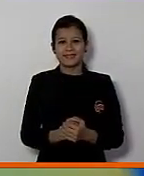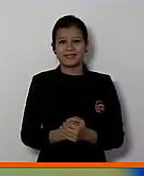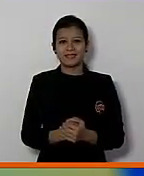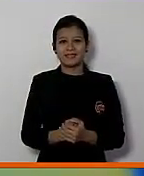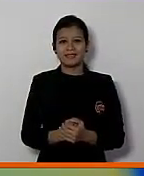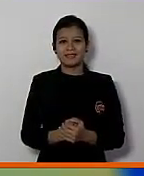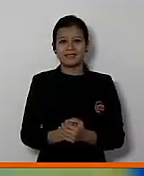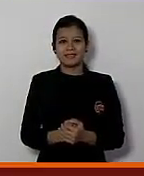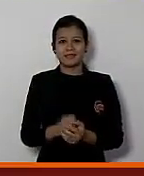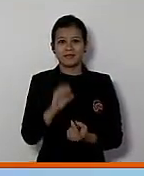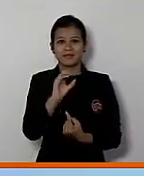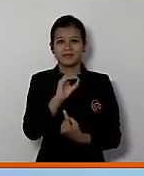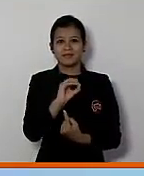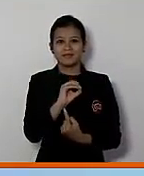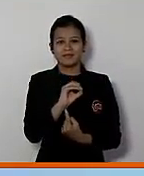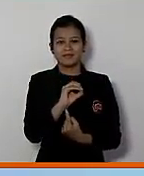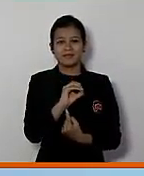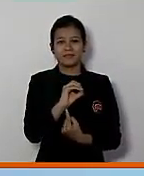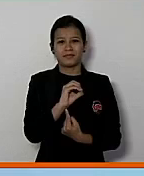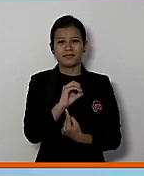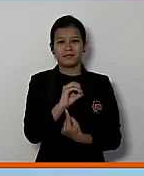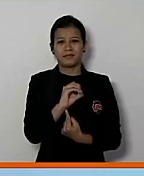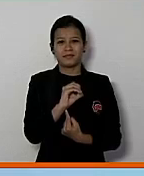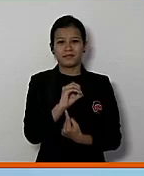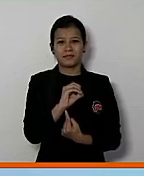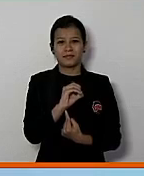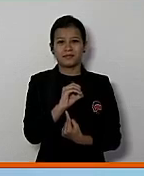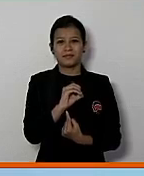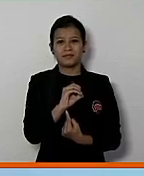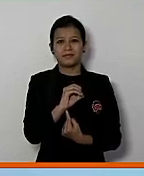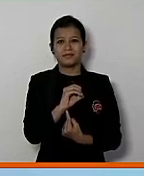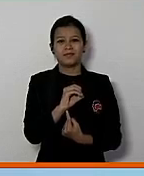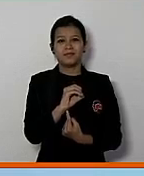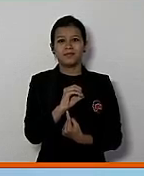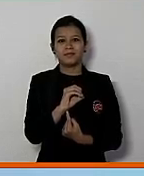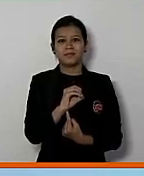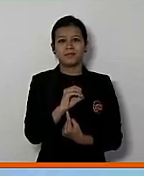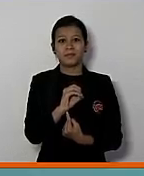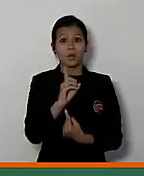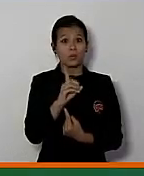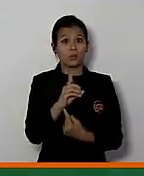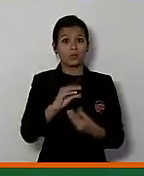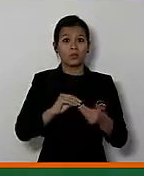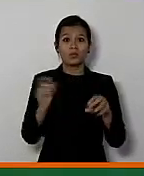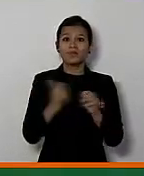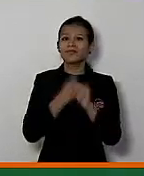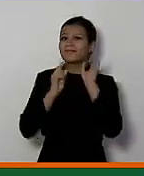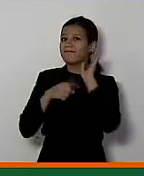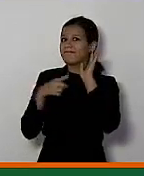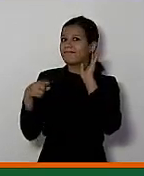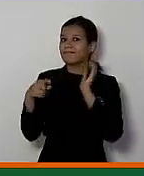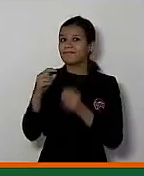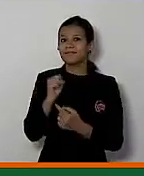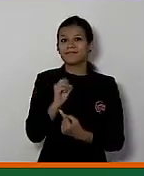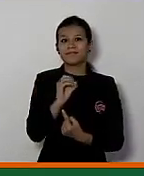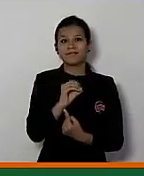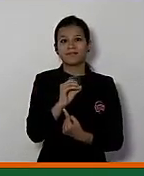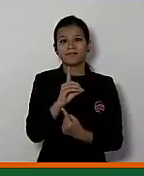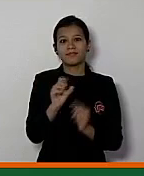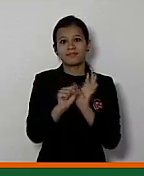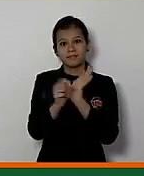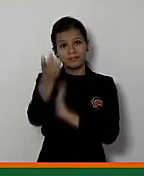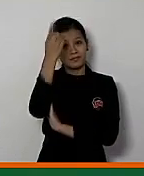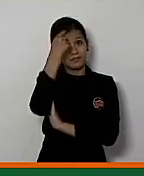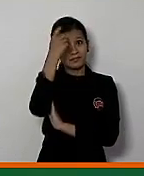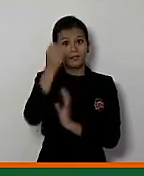el 0. Segundo dígito. Este es el 1. El número favorecido para esta linda mañana es el 01 con